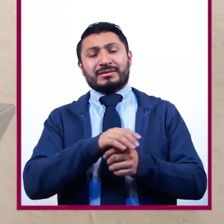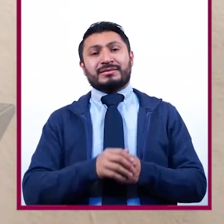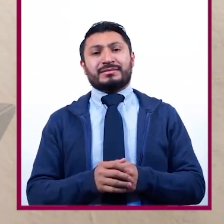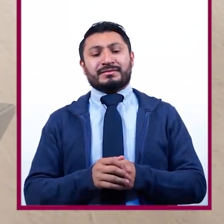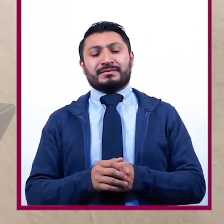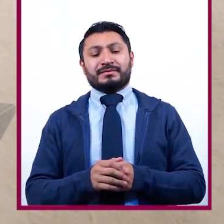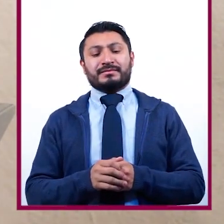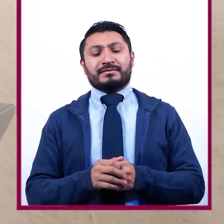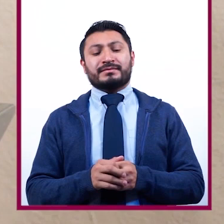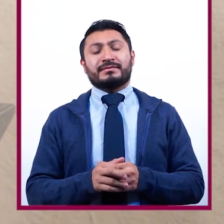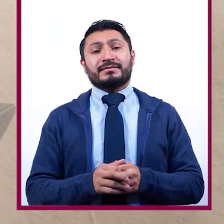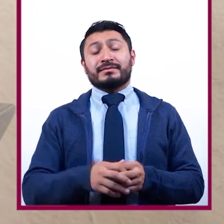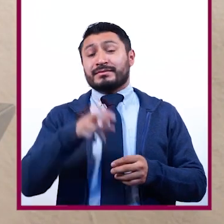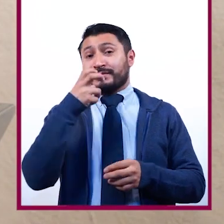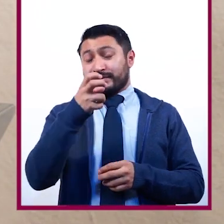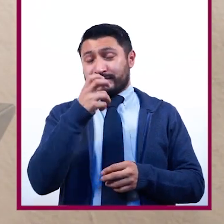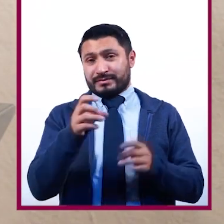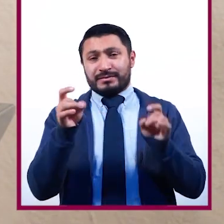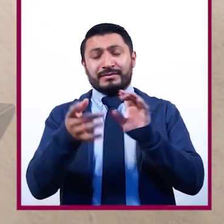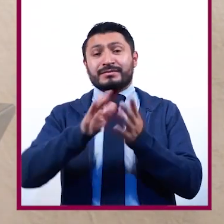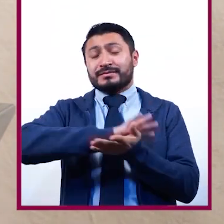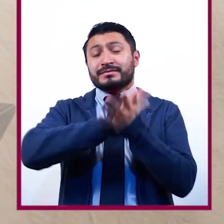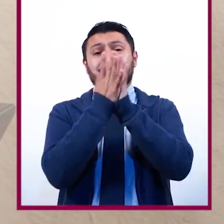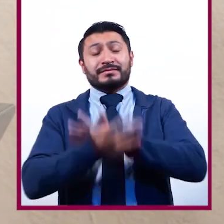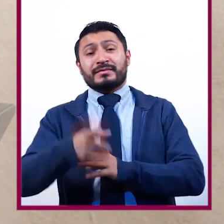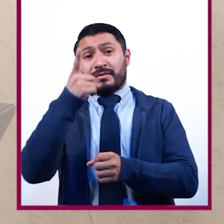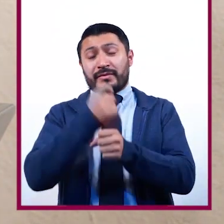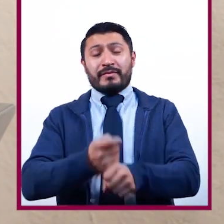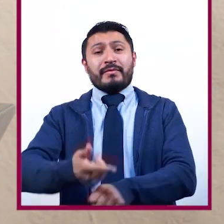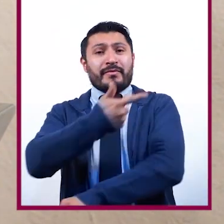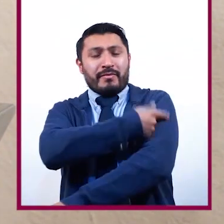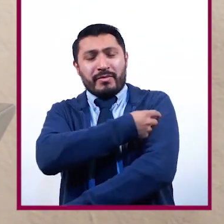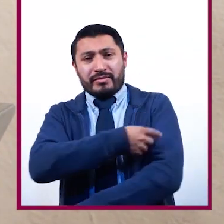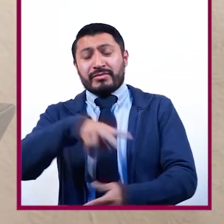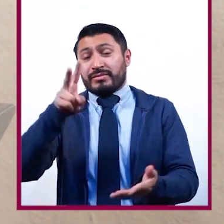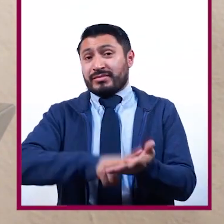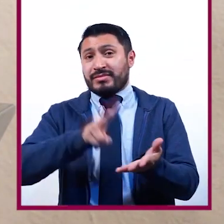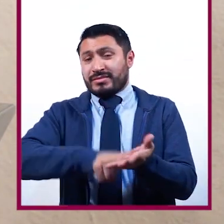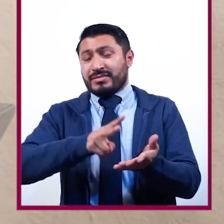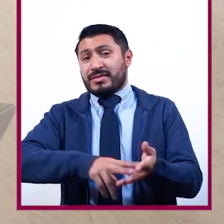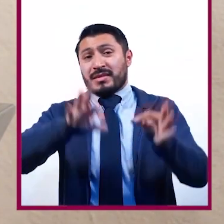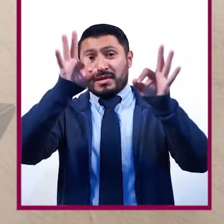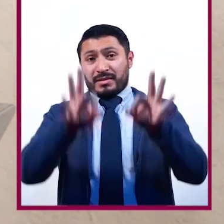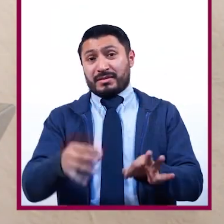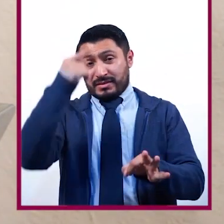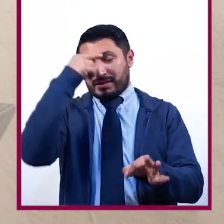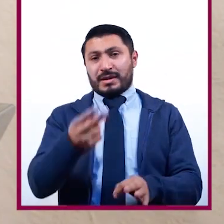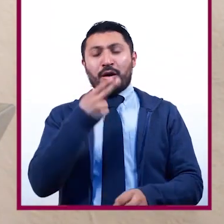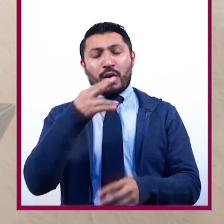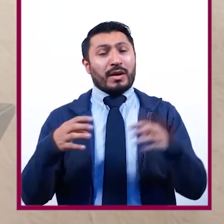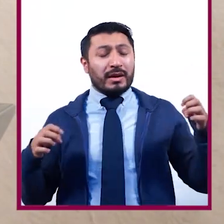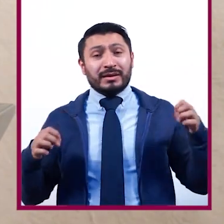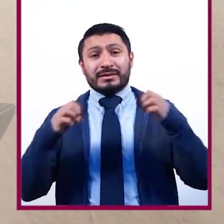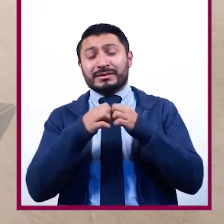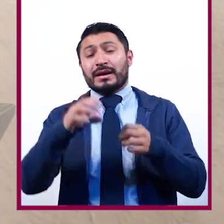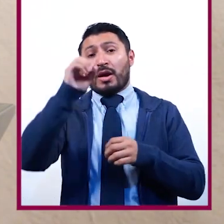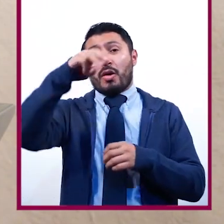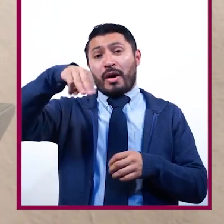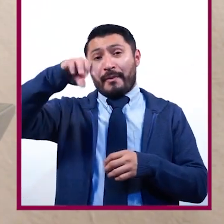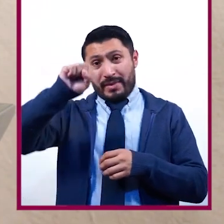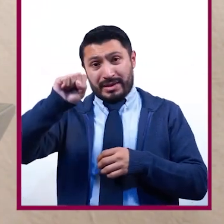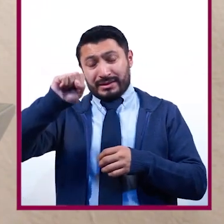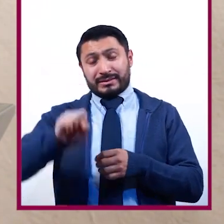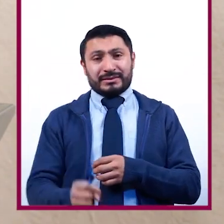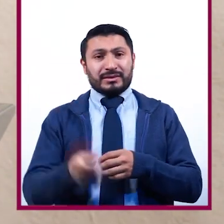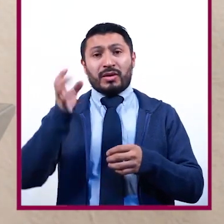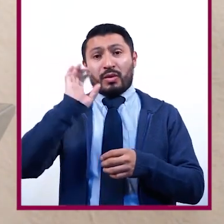de Pfizer-BioNTech, hecho que la convierte en la primera vacuna en recibir la validación para uso en emergencias de